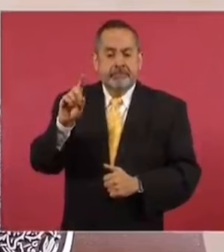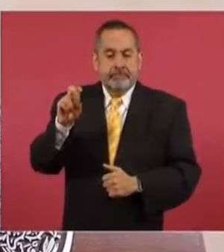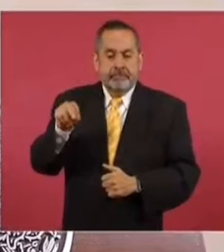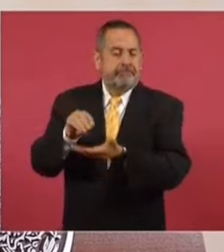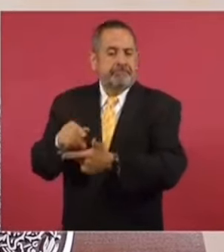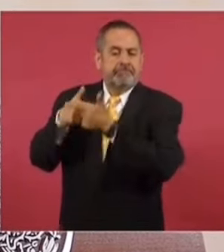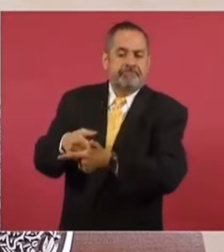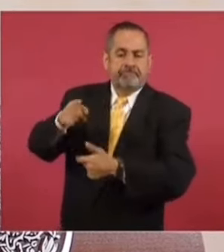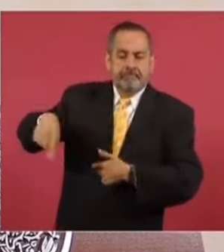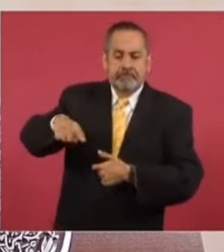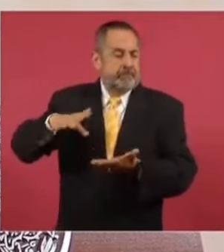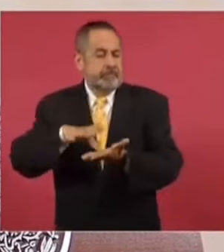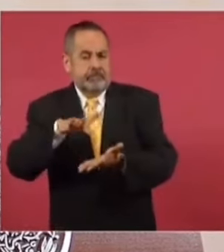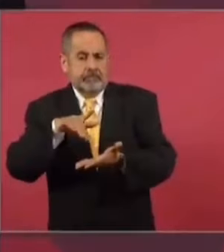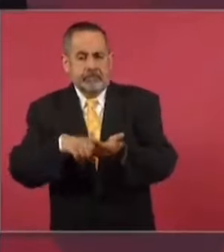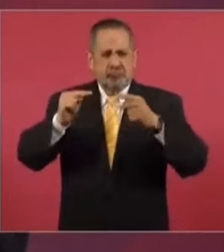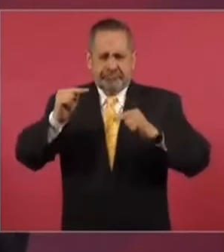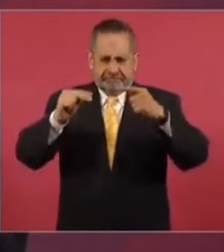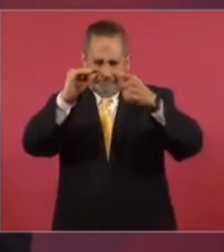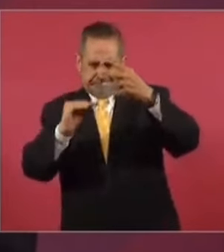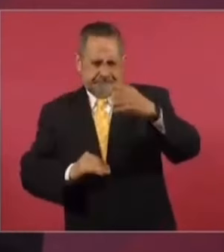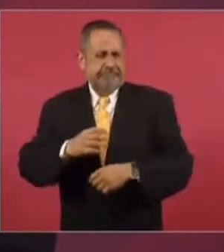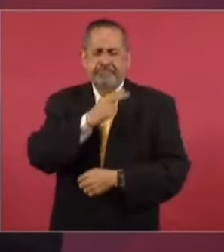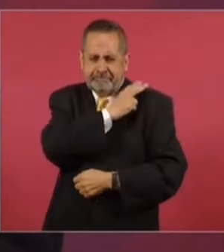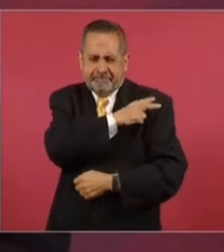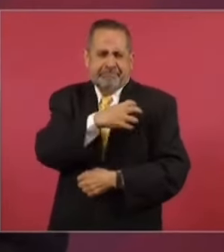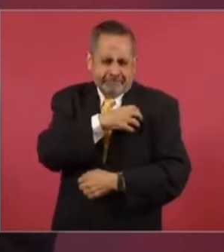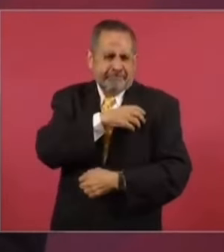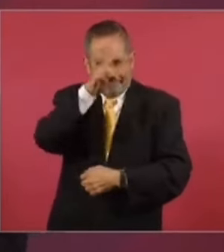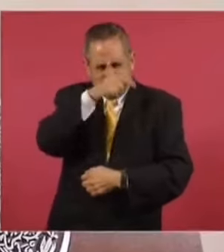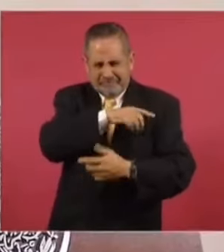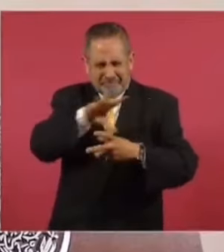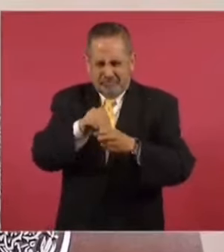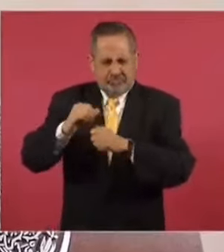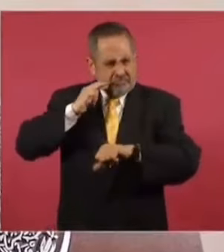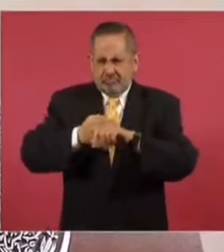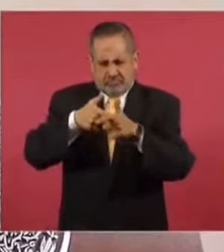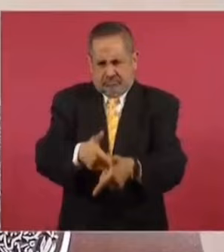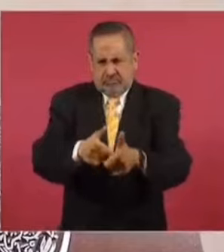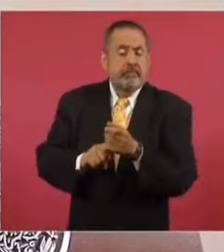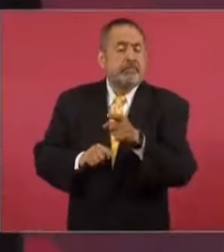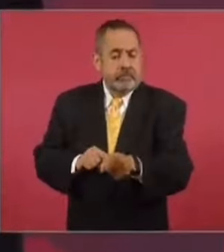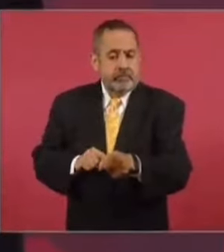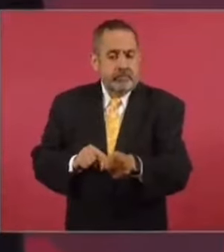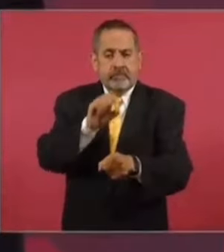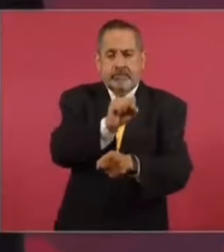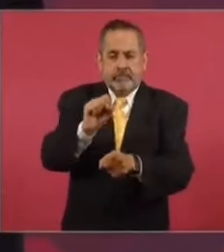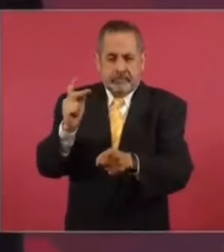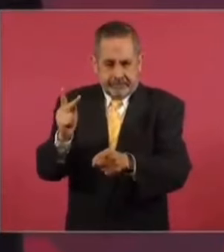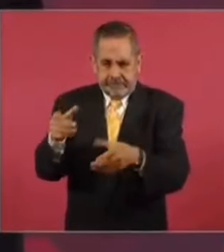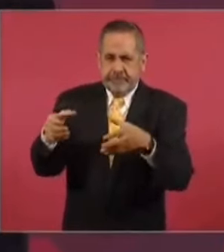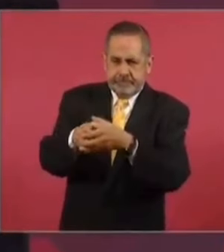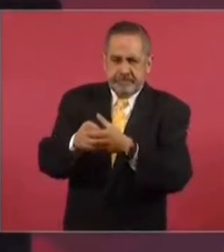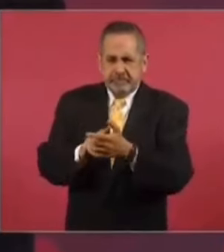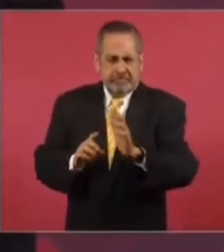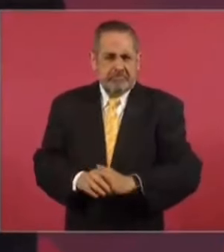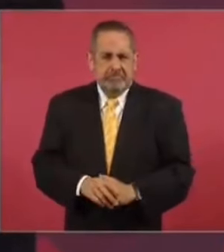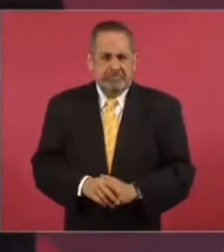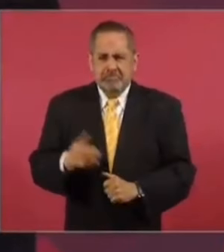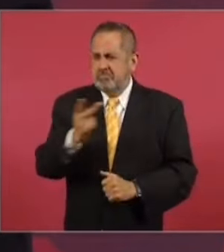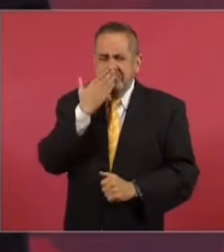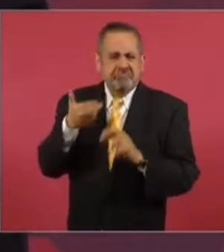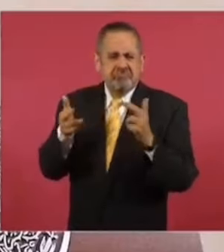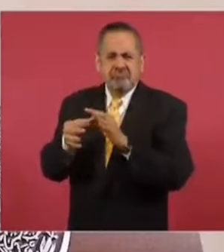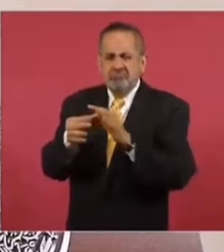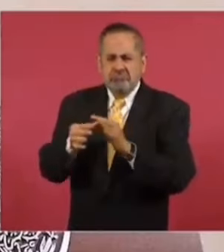sigue apoyando a la Guardia Nacional y hay con la Secretaría de Seguridad Pública pues una